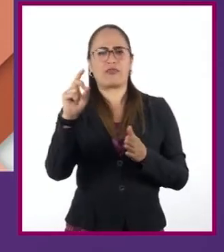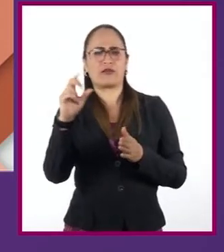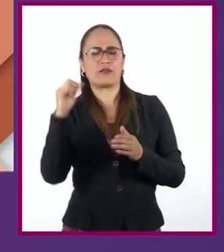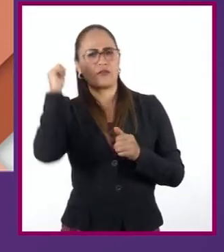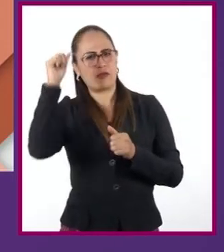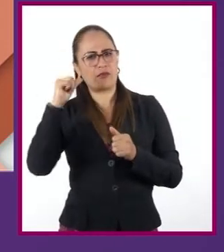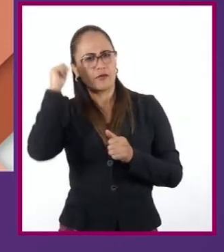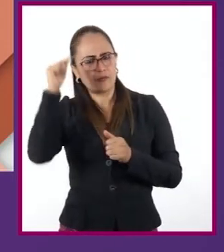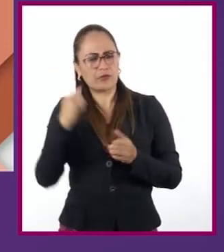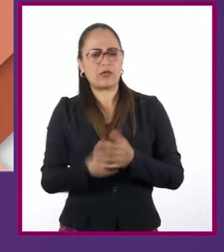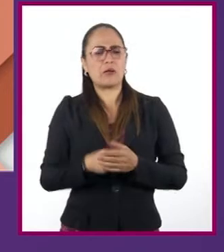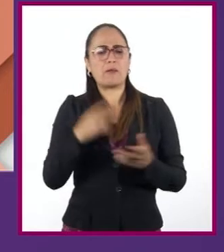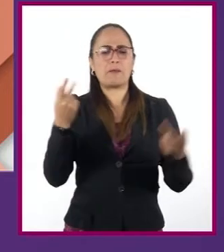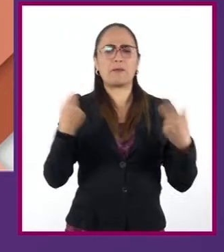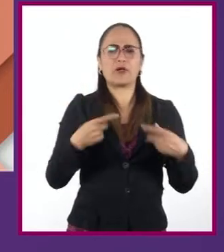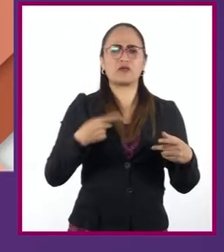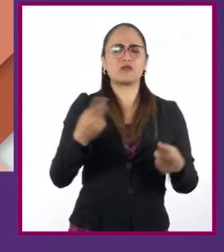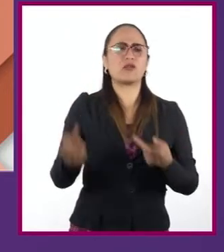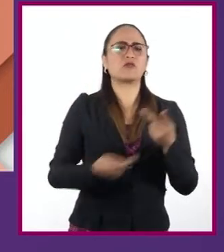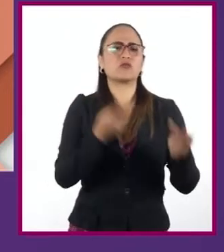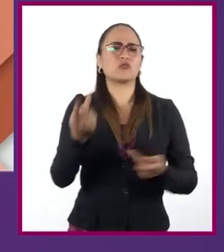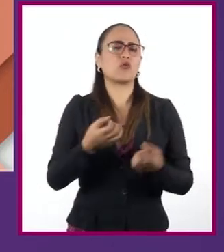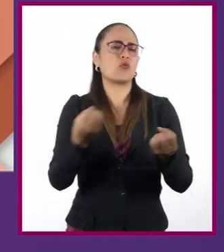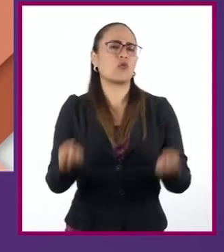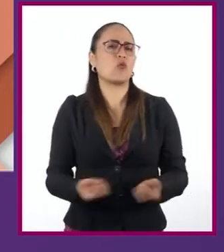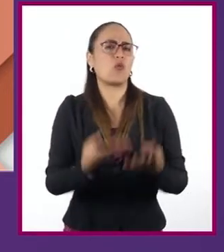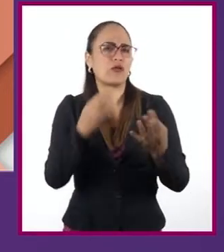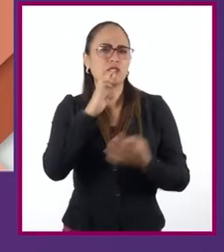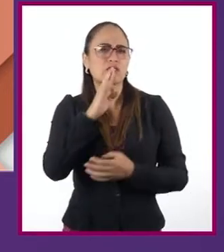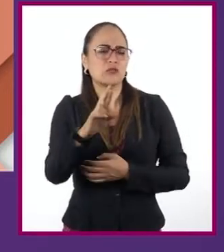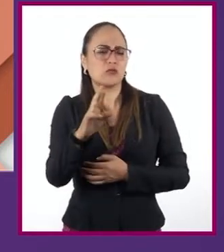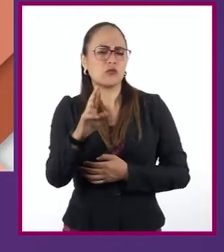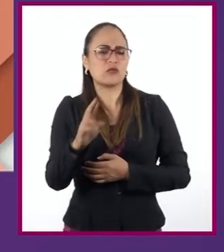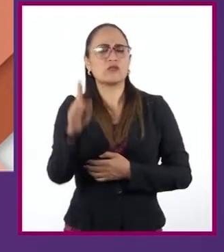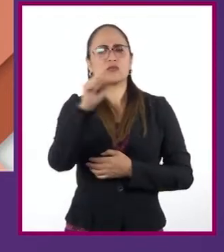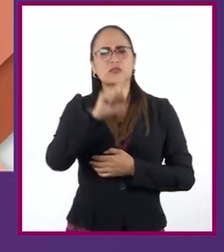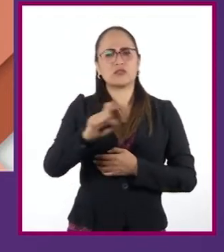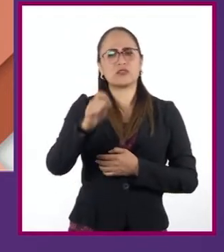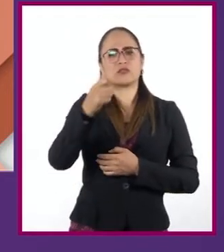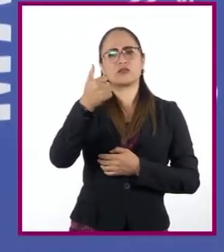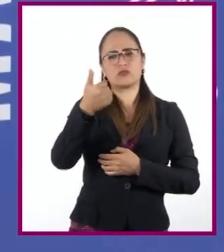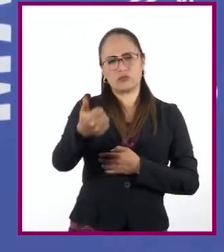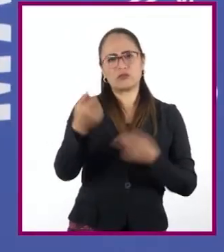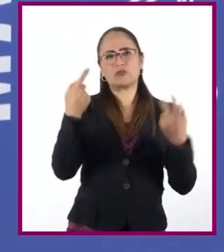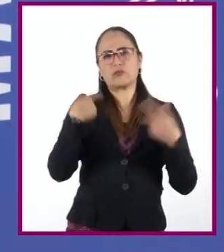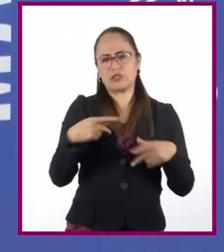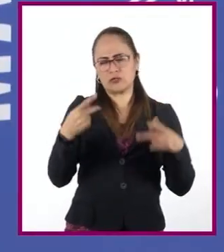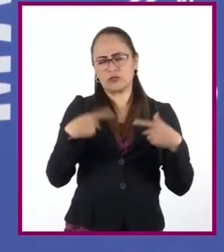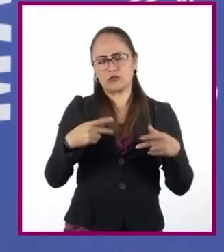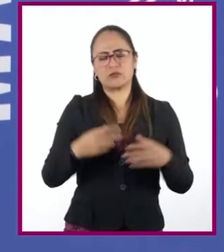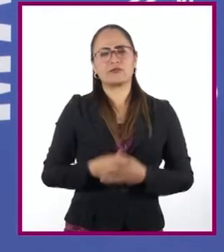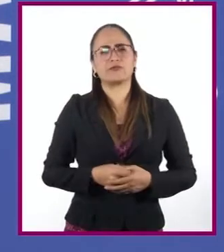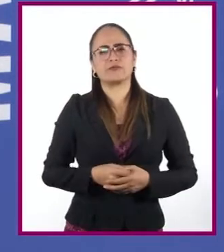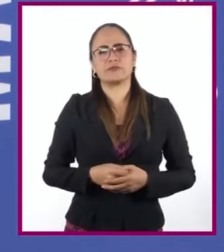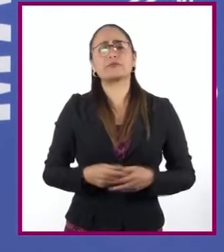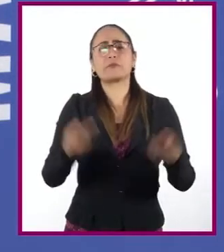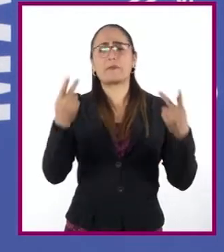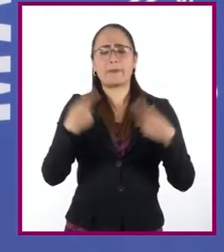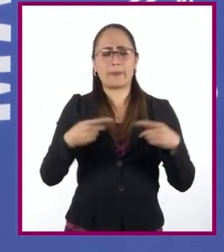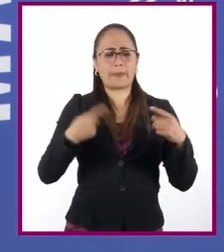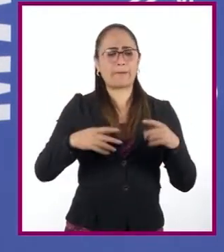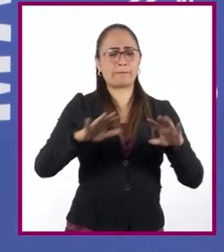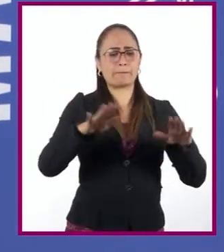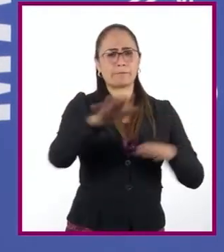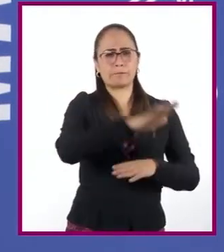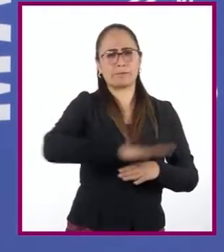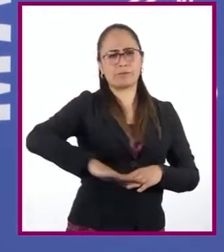encuestada, 106 personas contestaron el cuestionario durante el periodo de vigencia en línea. Tanto la población objetivo como